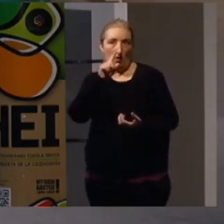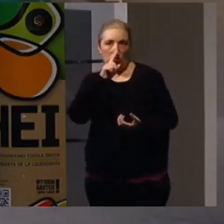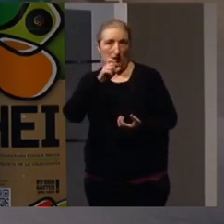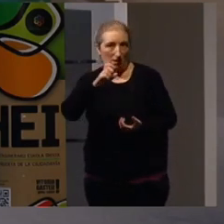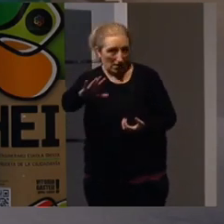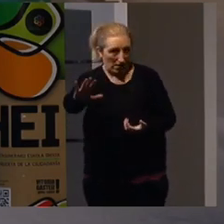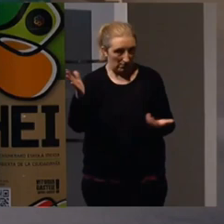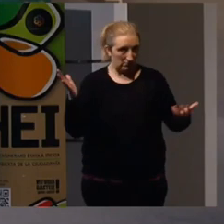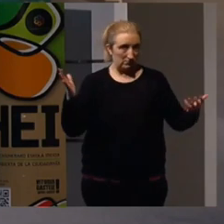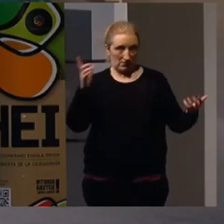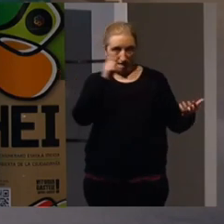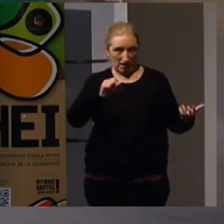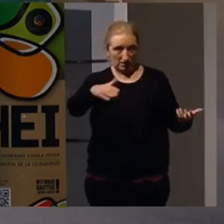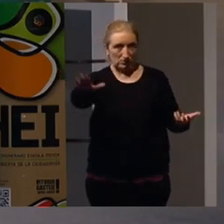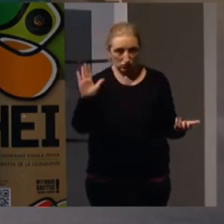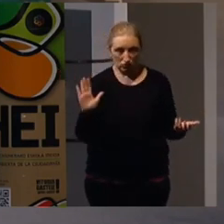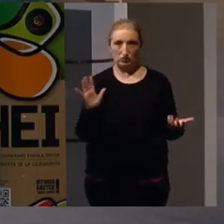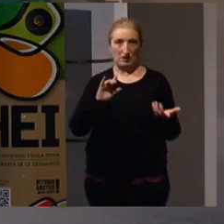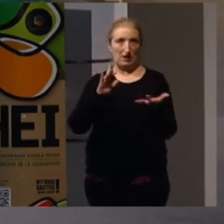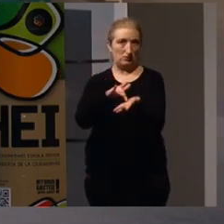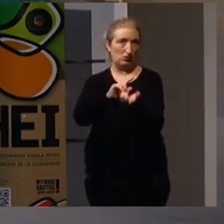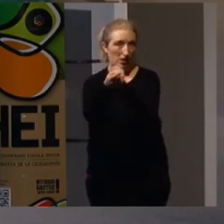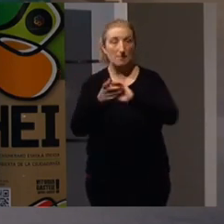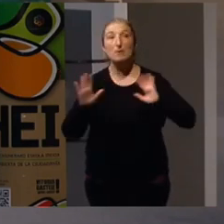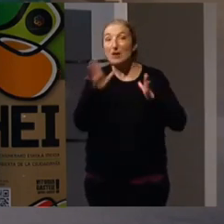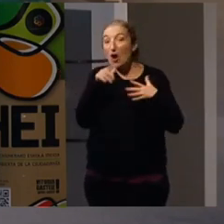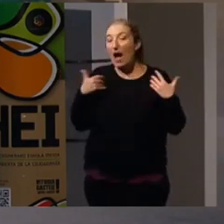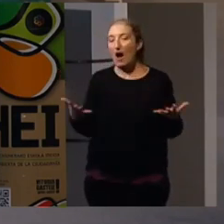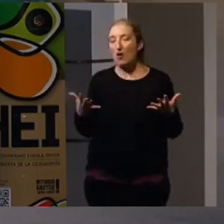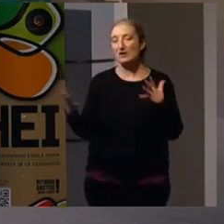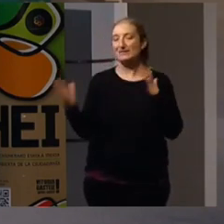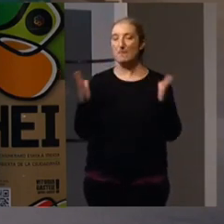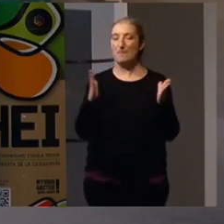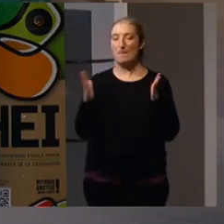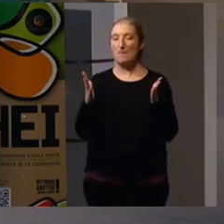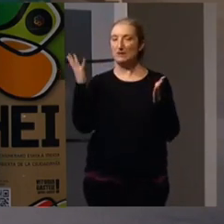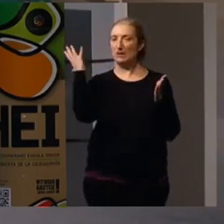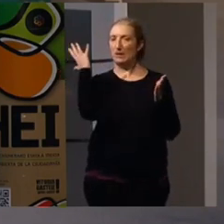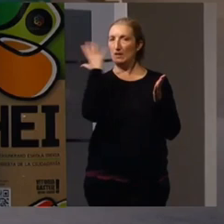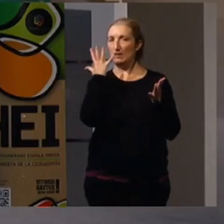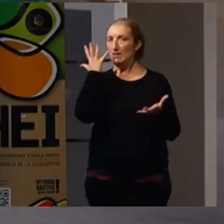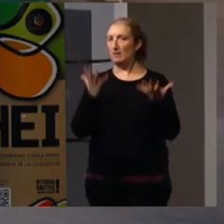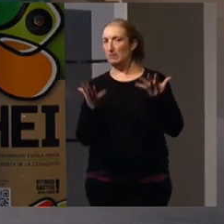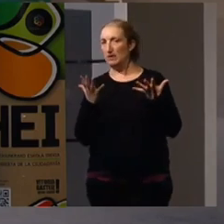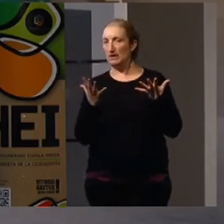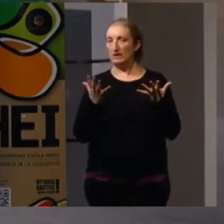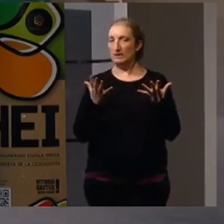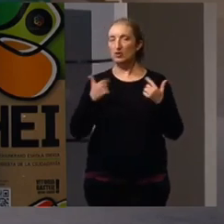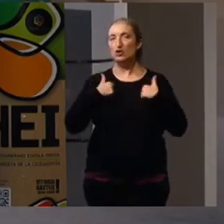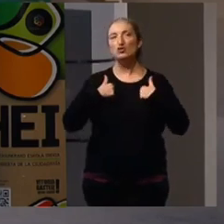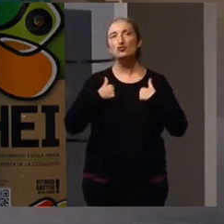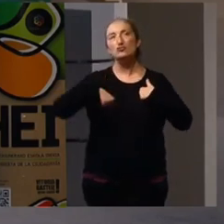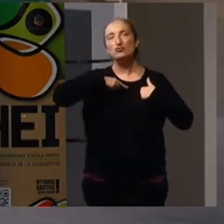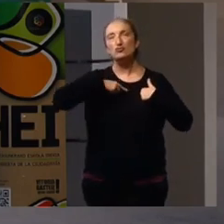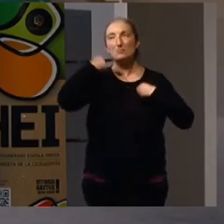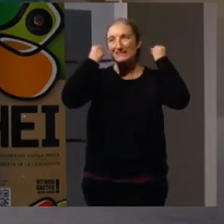esto cambie, ¿vale? Pero es precisamente en este momento de incertidumbre cuando es importante que reivindiquemos ese discurso de qué